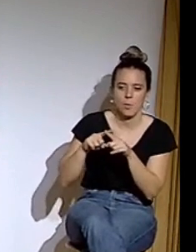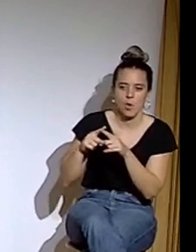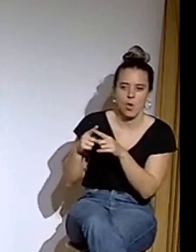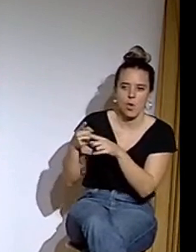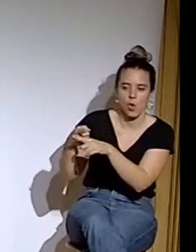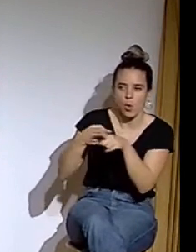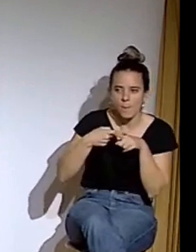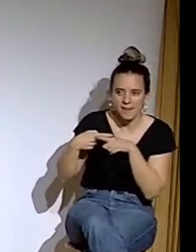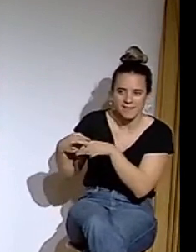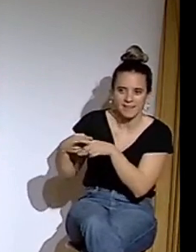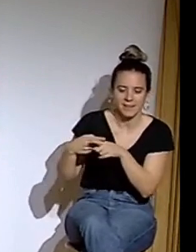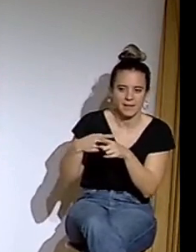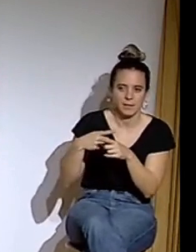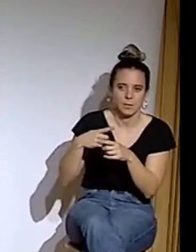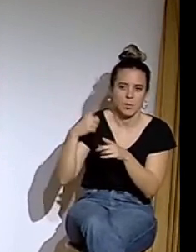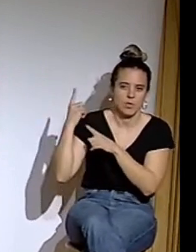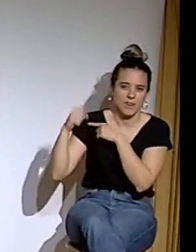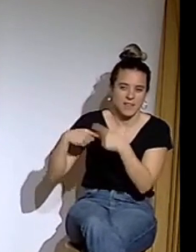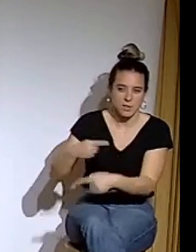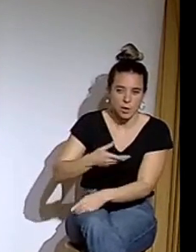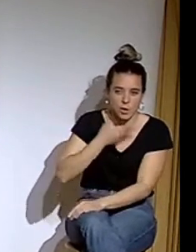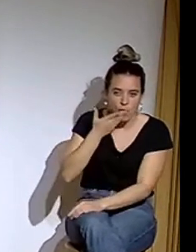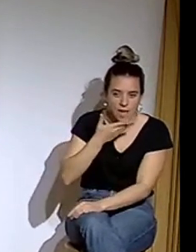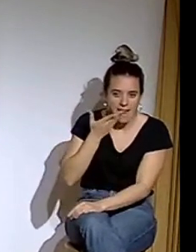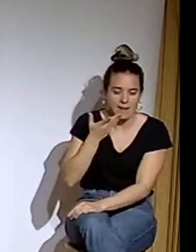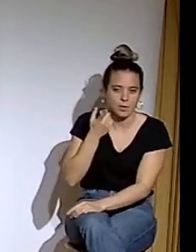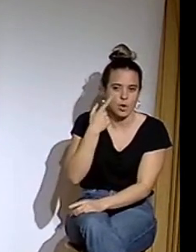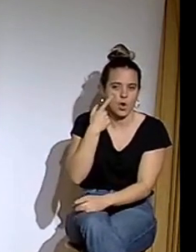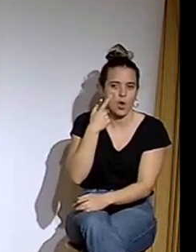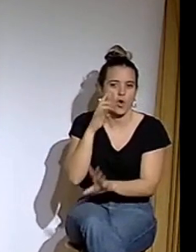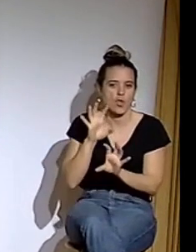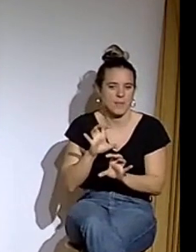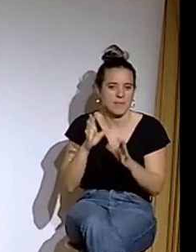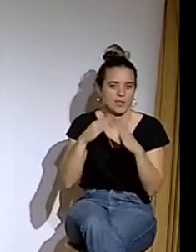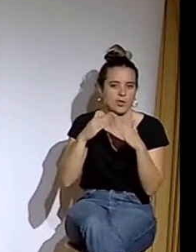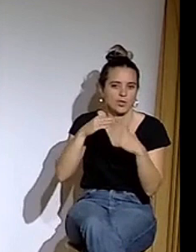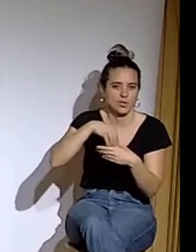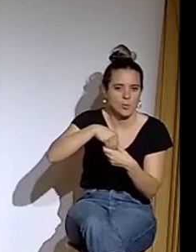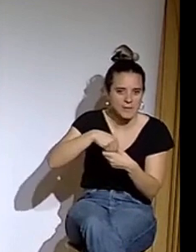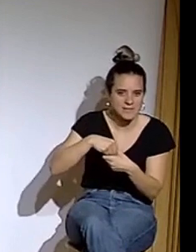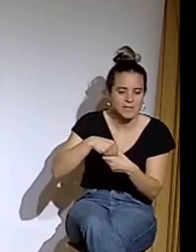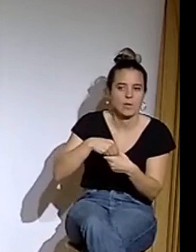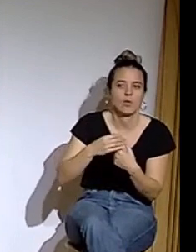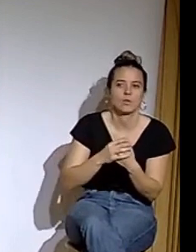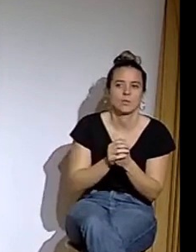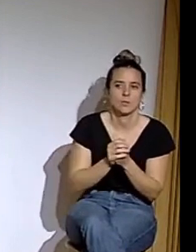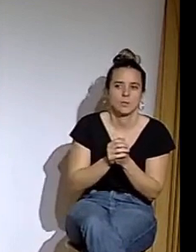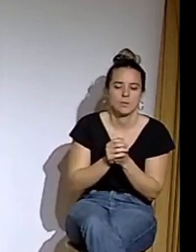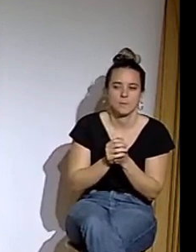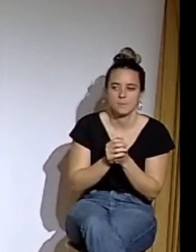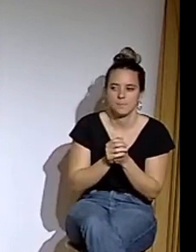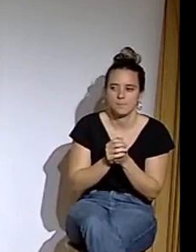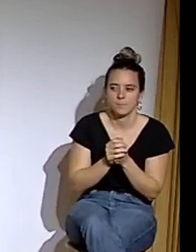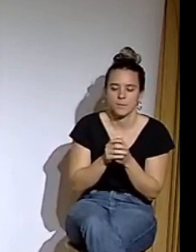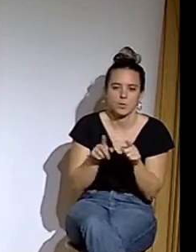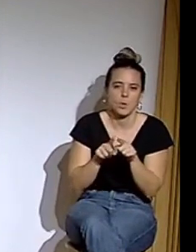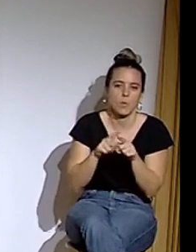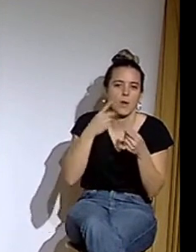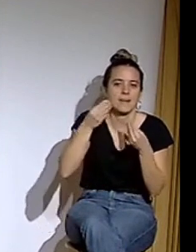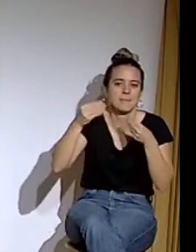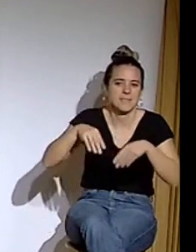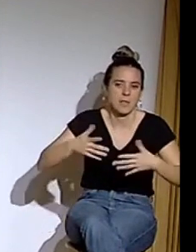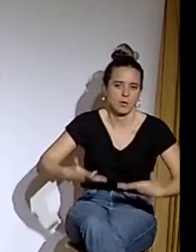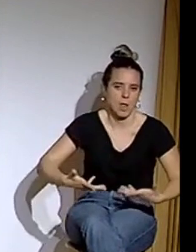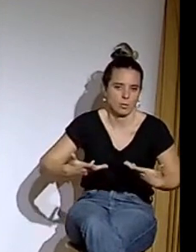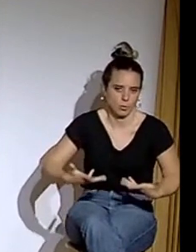de la sabiduría de los conocimientos domésticos yo creo que eso es como una representación actual muy presente